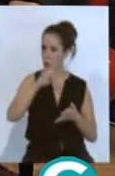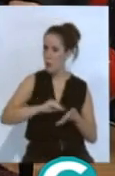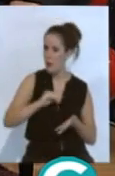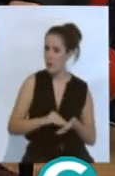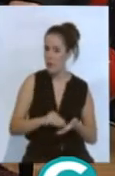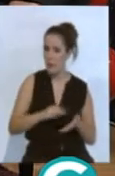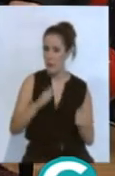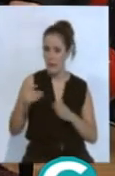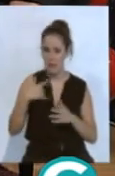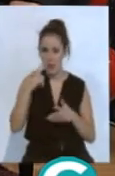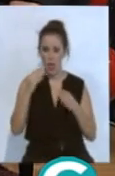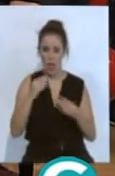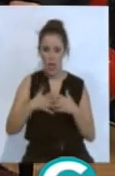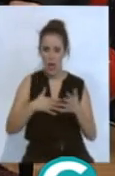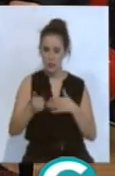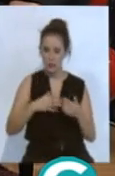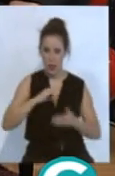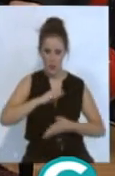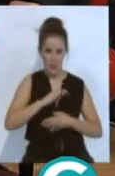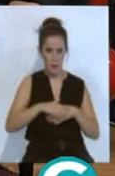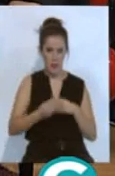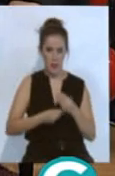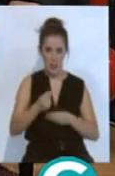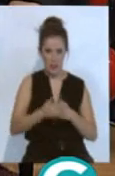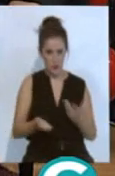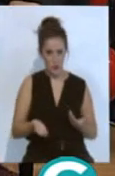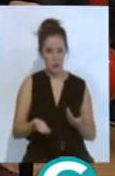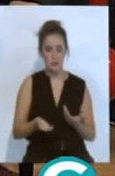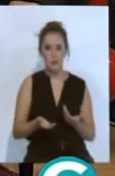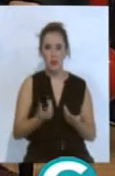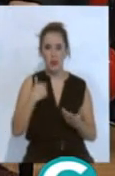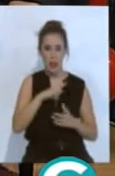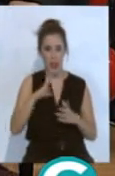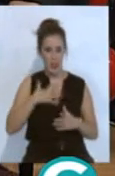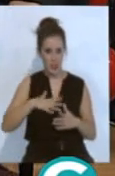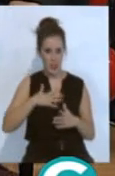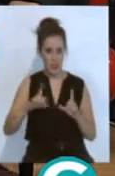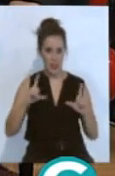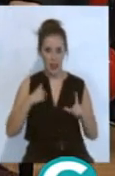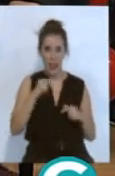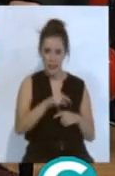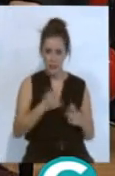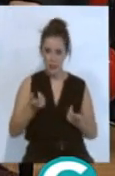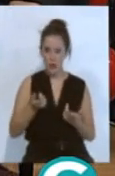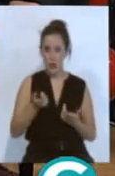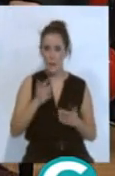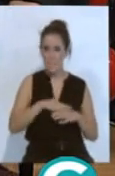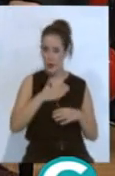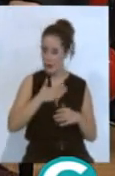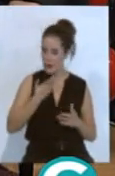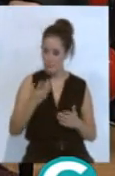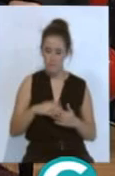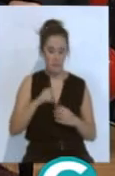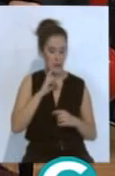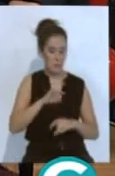veces la parte de artesano y el tener la capacidad de poner esto en escena, decir esto, para mí